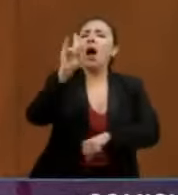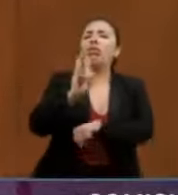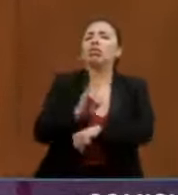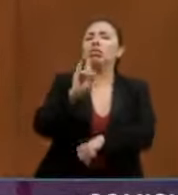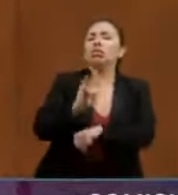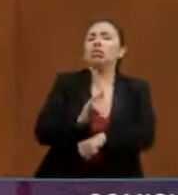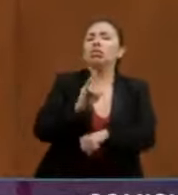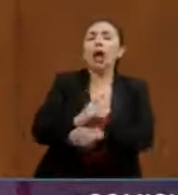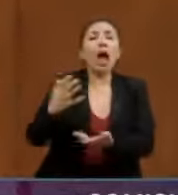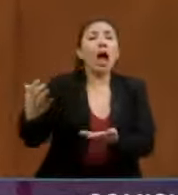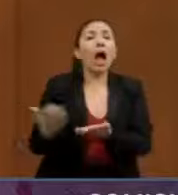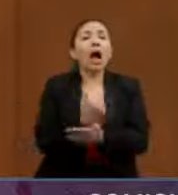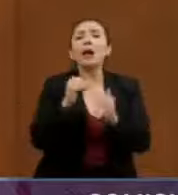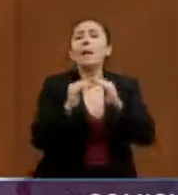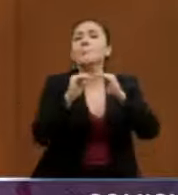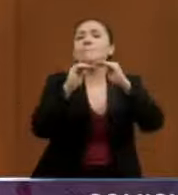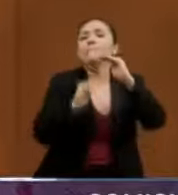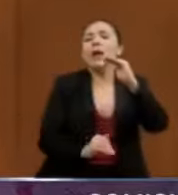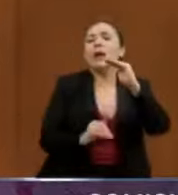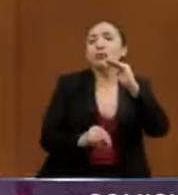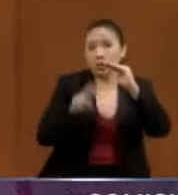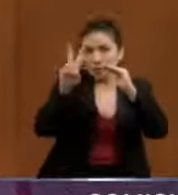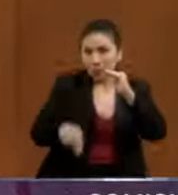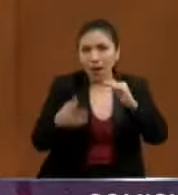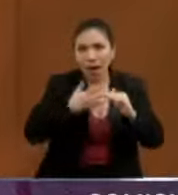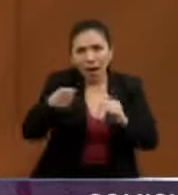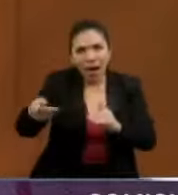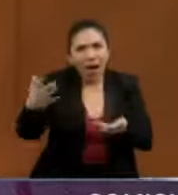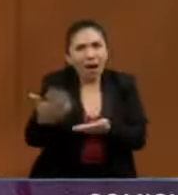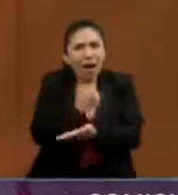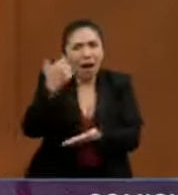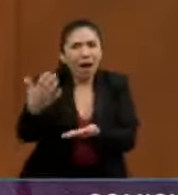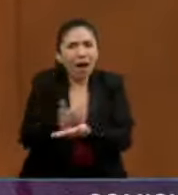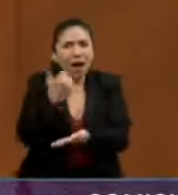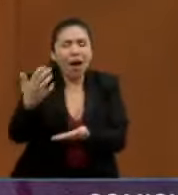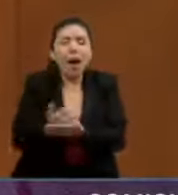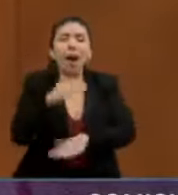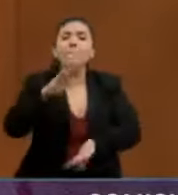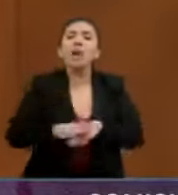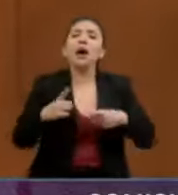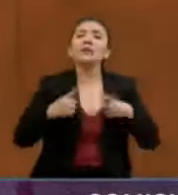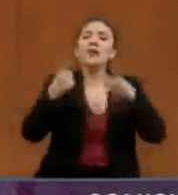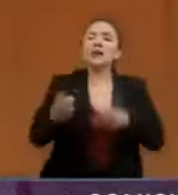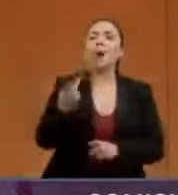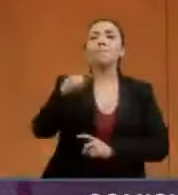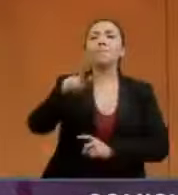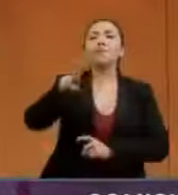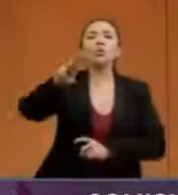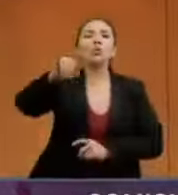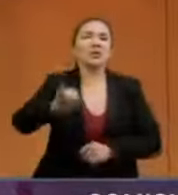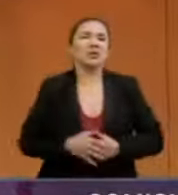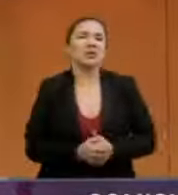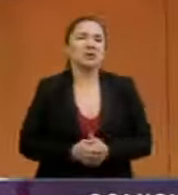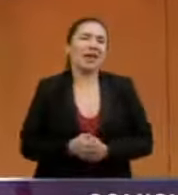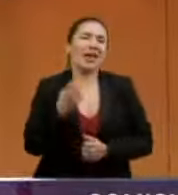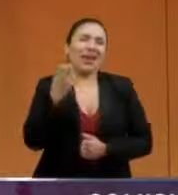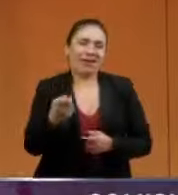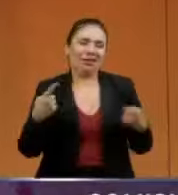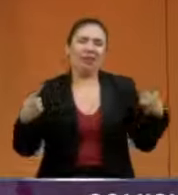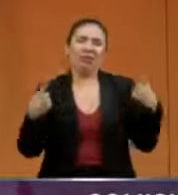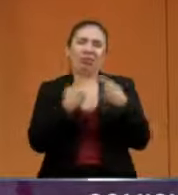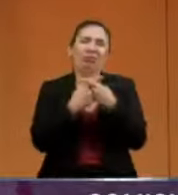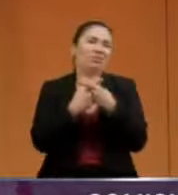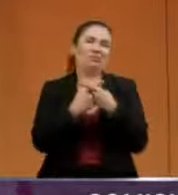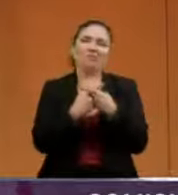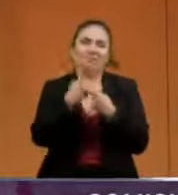que ganaron menos distritos de los que realmente ganaron y entonces les den más plurinominales. Esa es la distorsión electoral